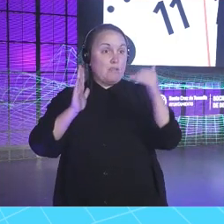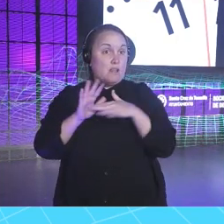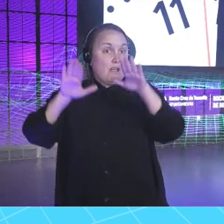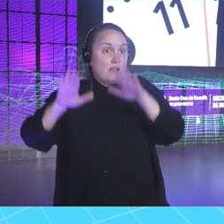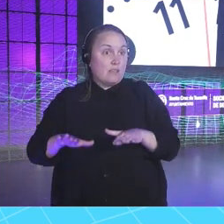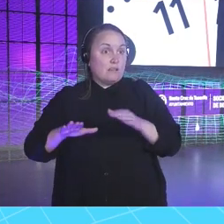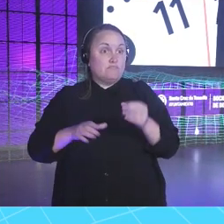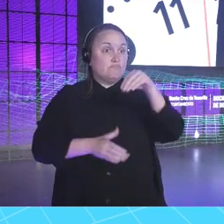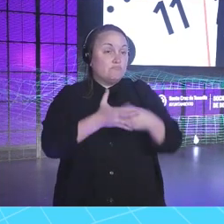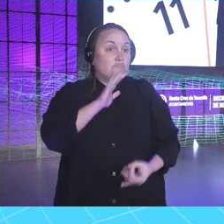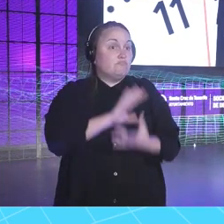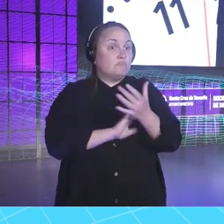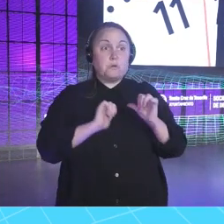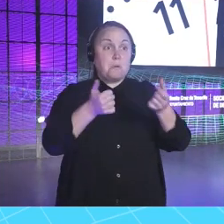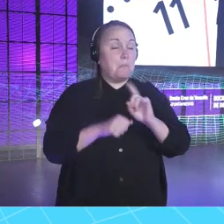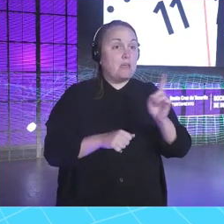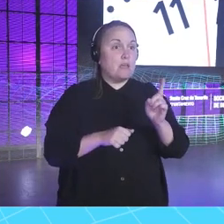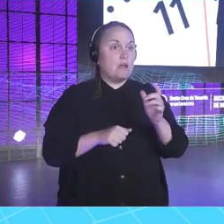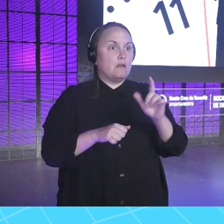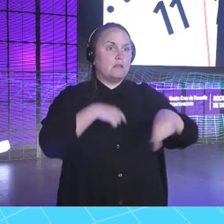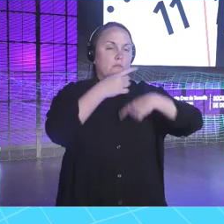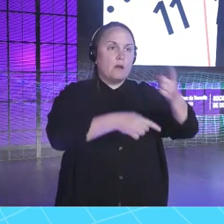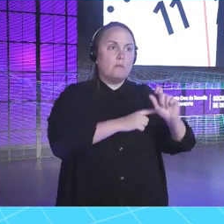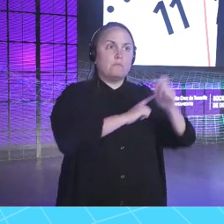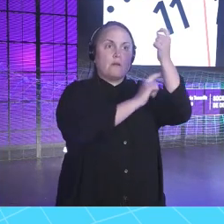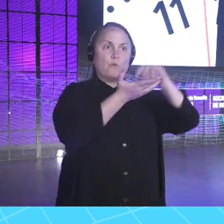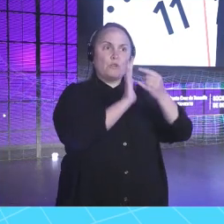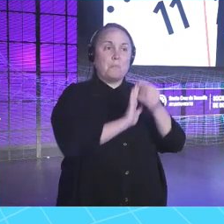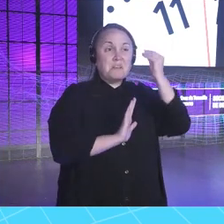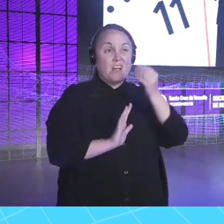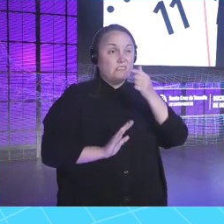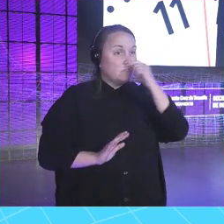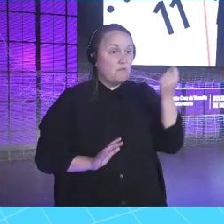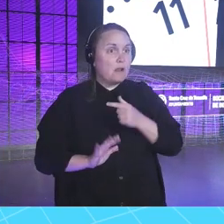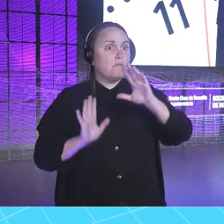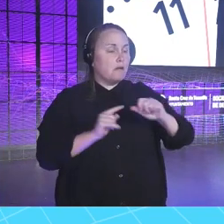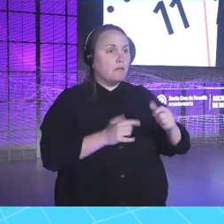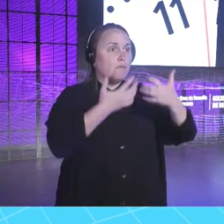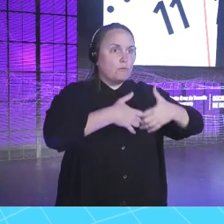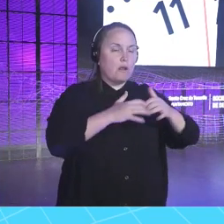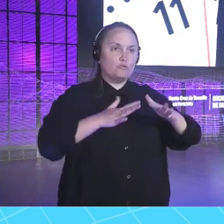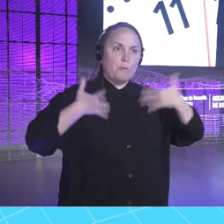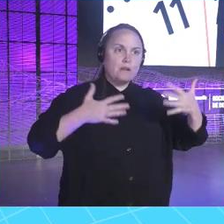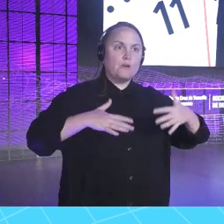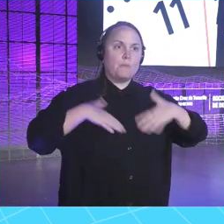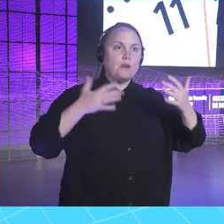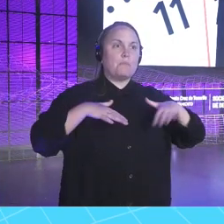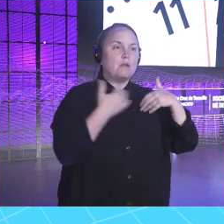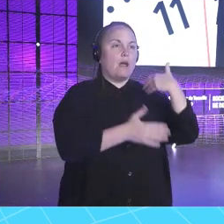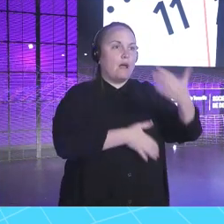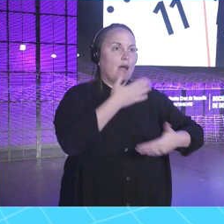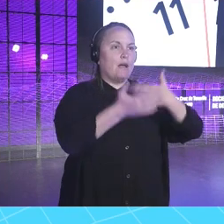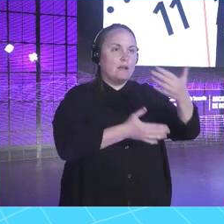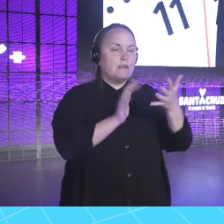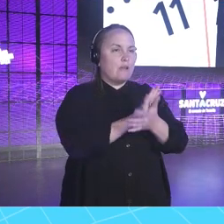triunfado o tenido éxito Con ese proyecto con el que pensamos que no funcionaría no habríamos ido a Nueva Zelanda y tirando atrás